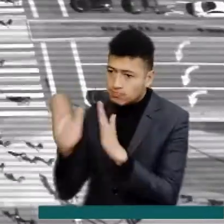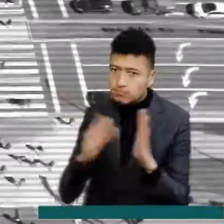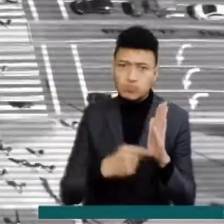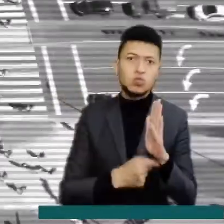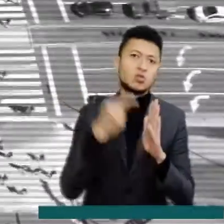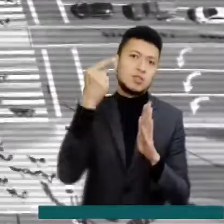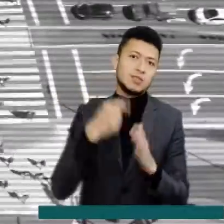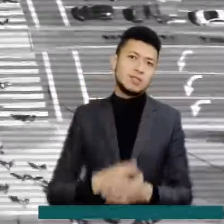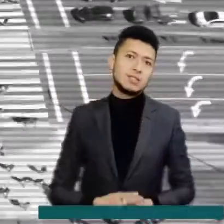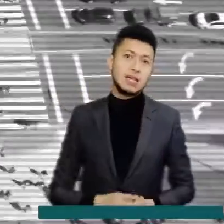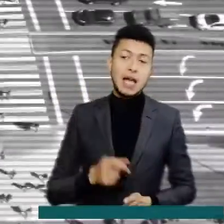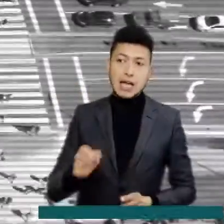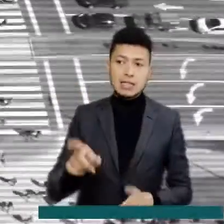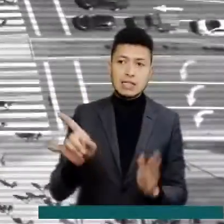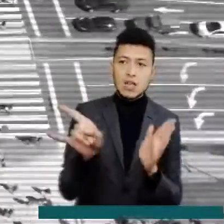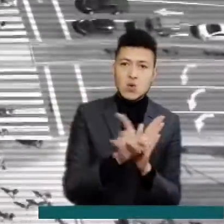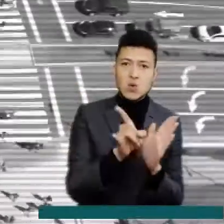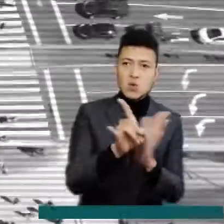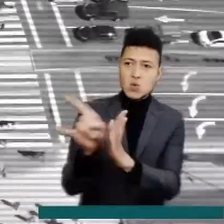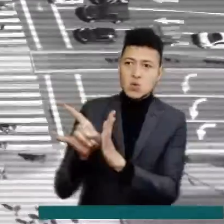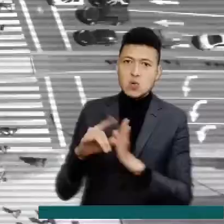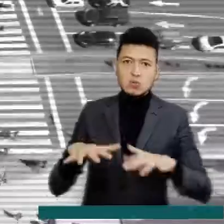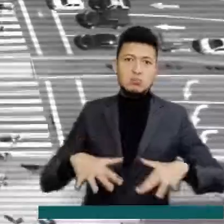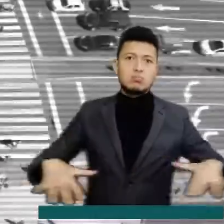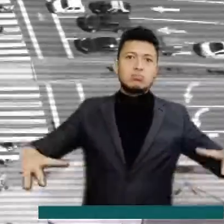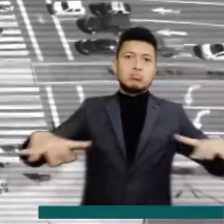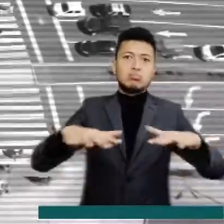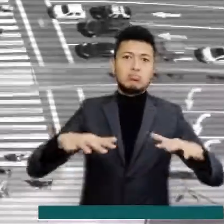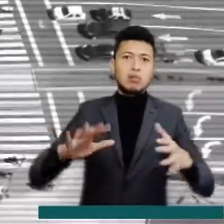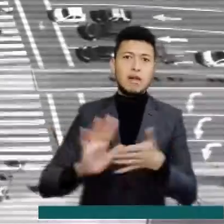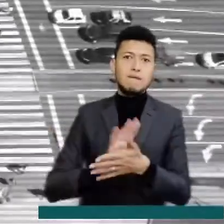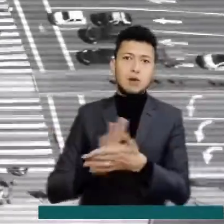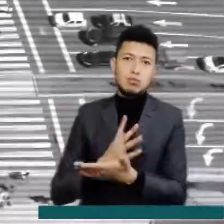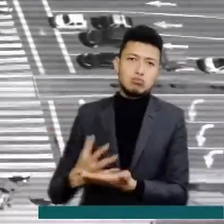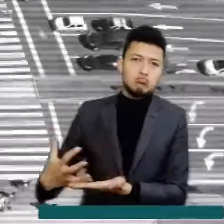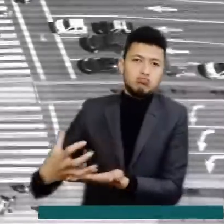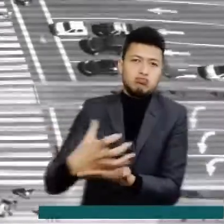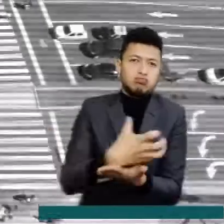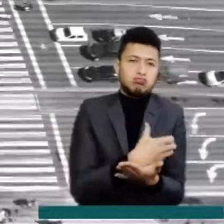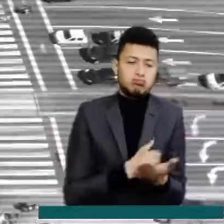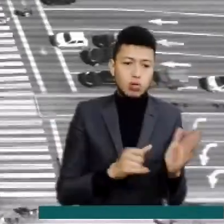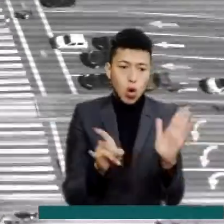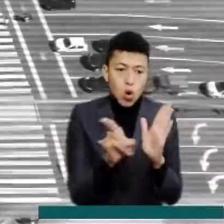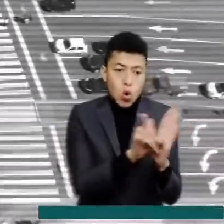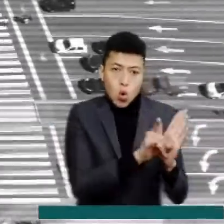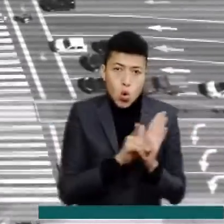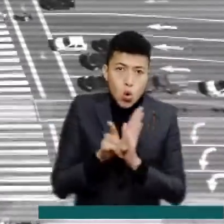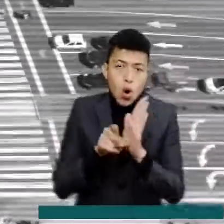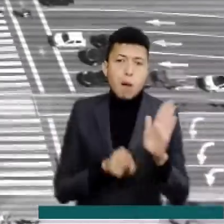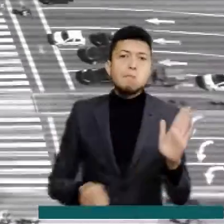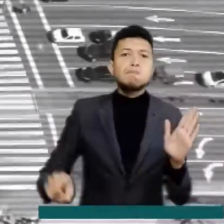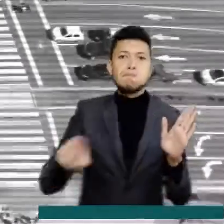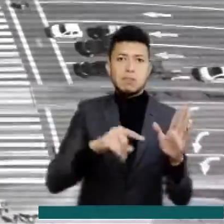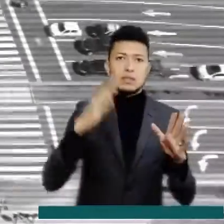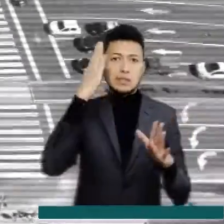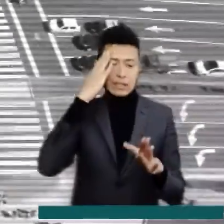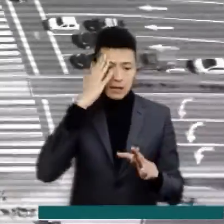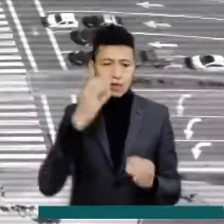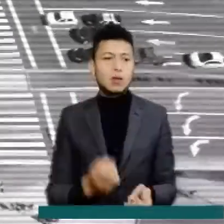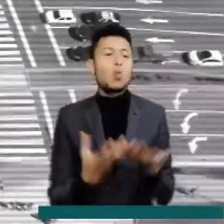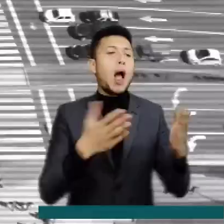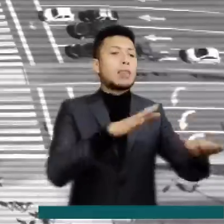los sensores son los que construyen la ciudad inteligente al recopilar la información son los que permiten saber cuántas plazas de